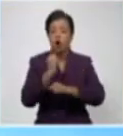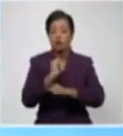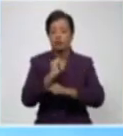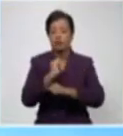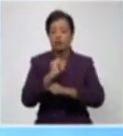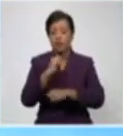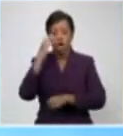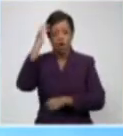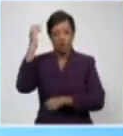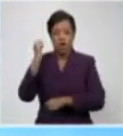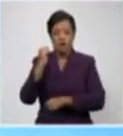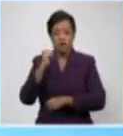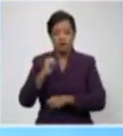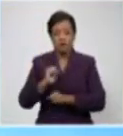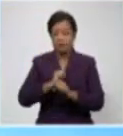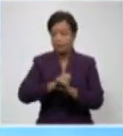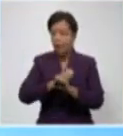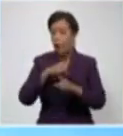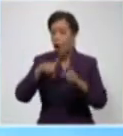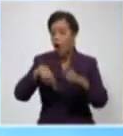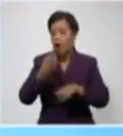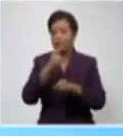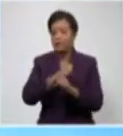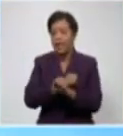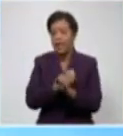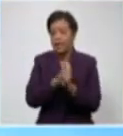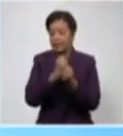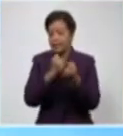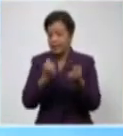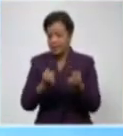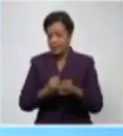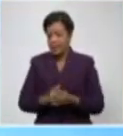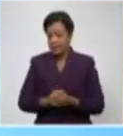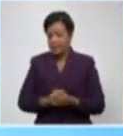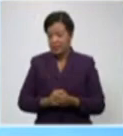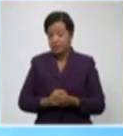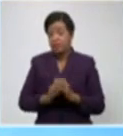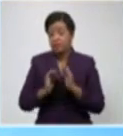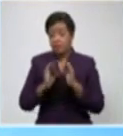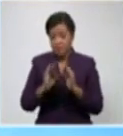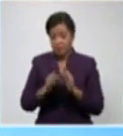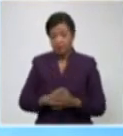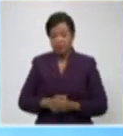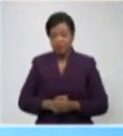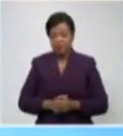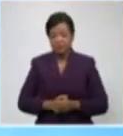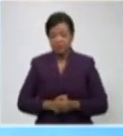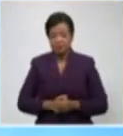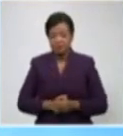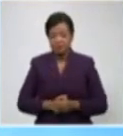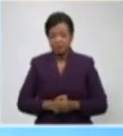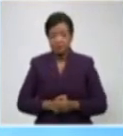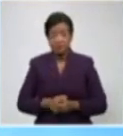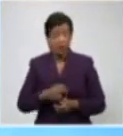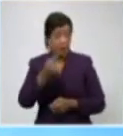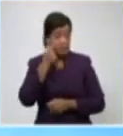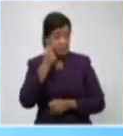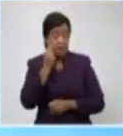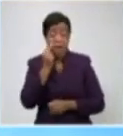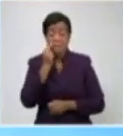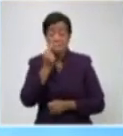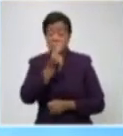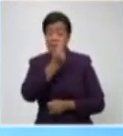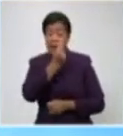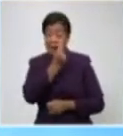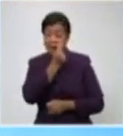de la independencia, ya sea por propugnar el anexionismo o el autonomismo. Ojo, para Martí,